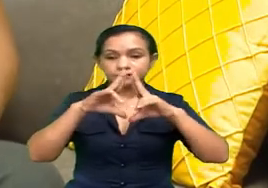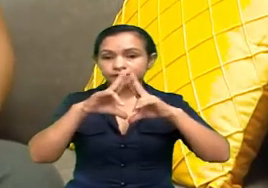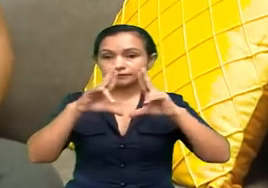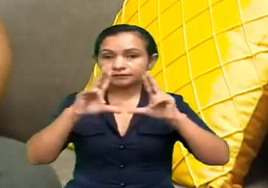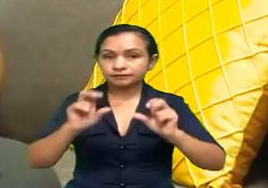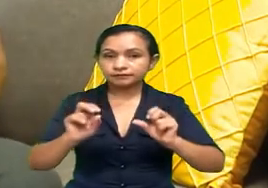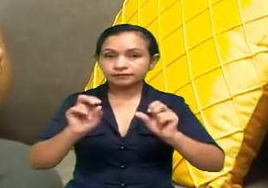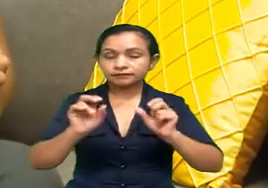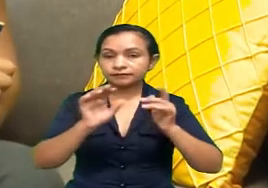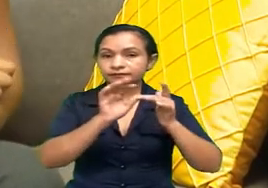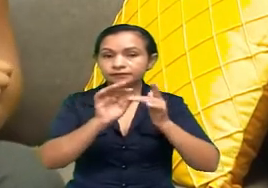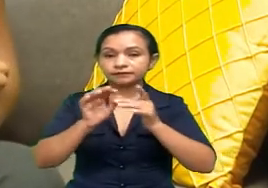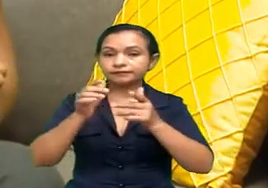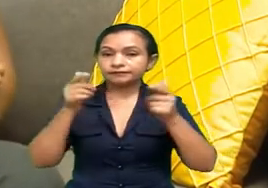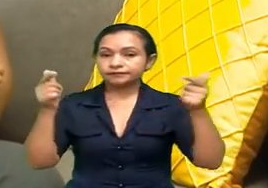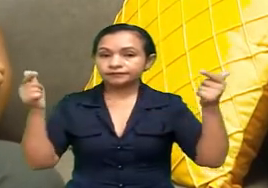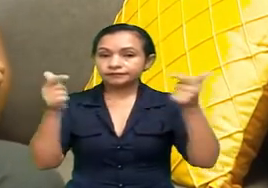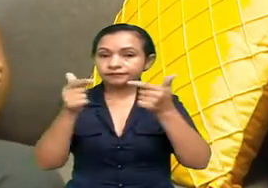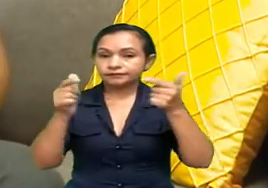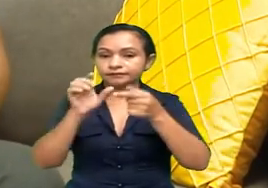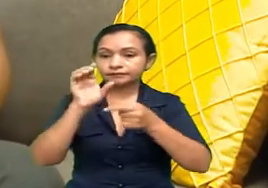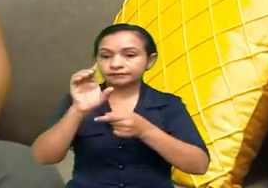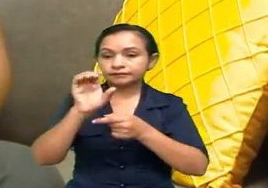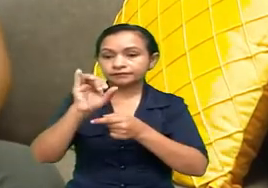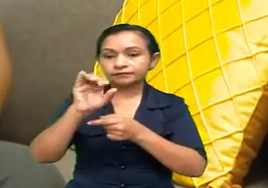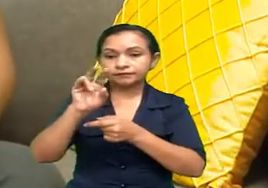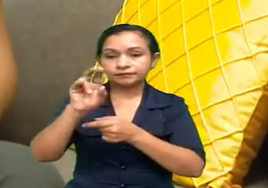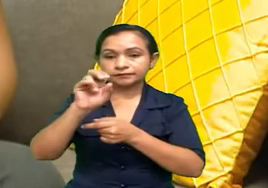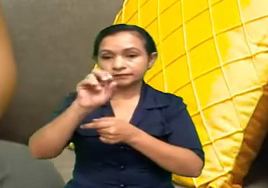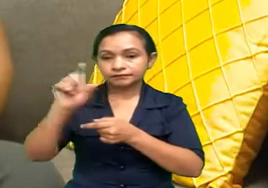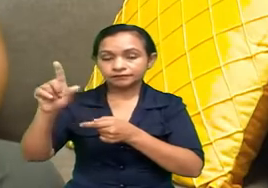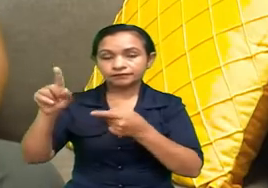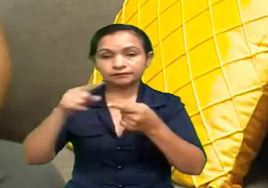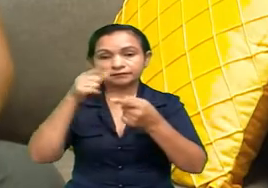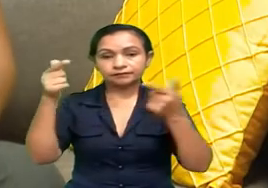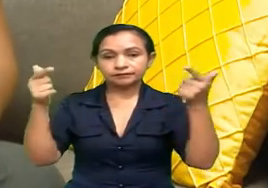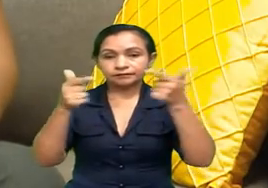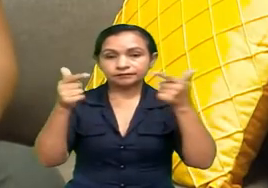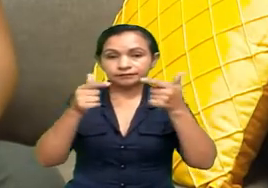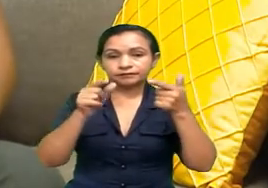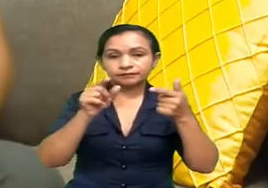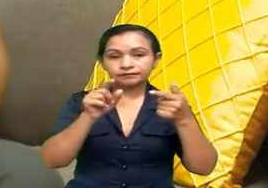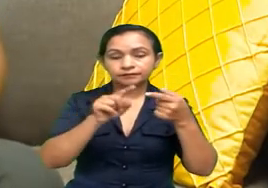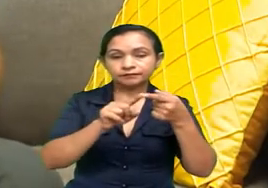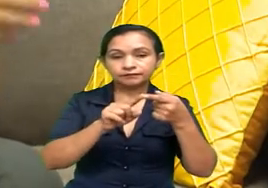la Guerra Civil y la Guerra Nacional, que fue entre